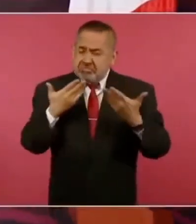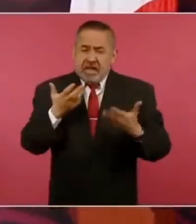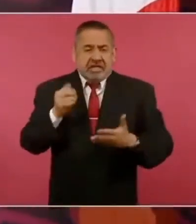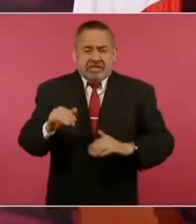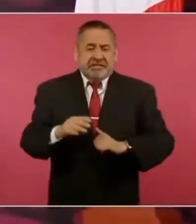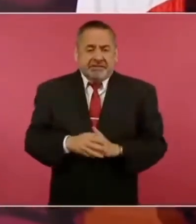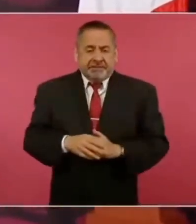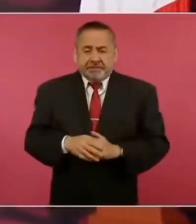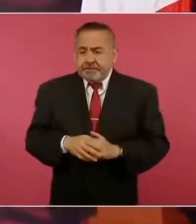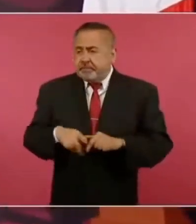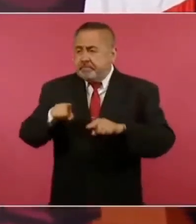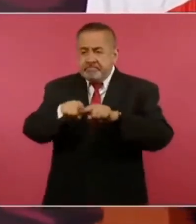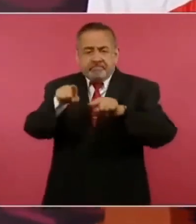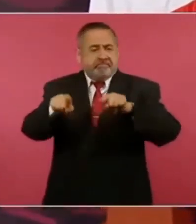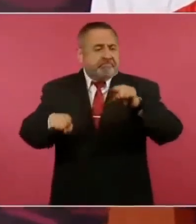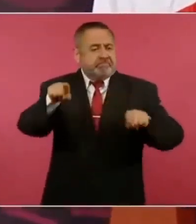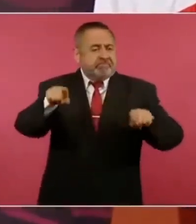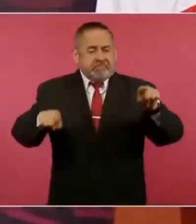diversidad,